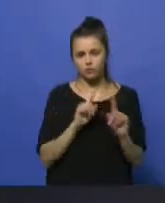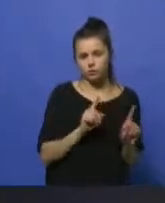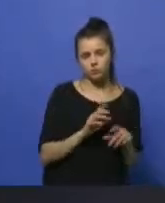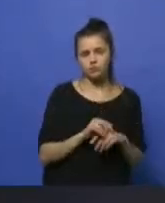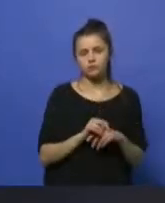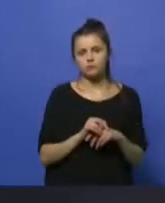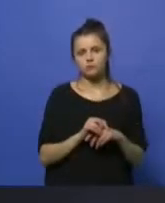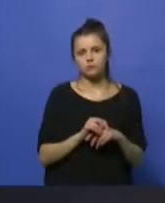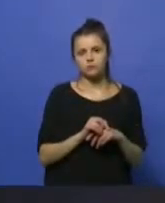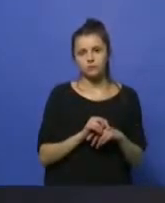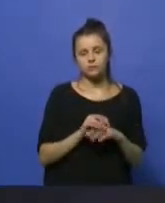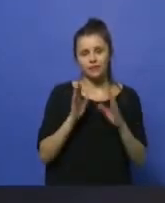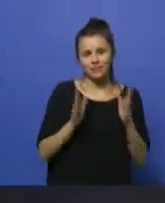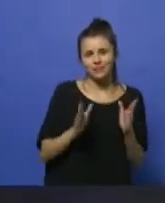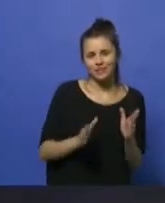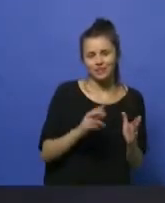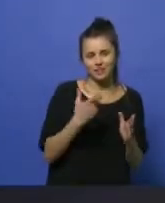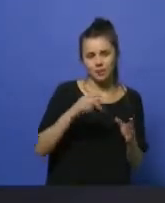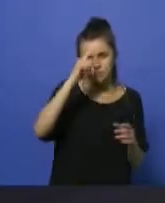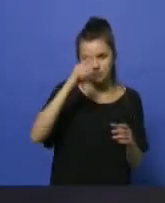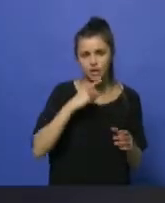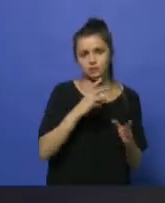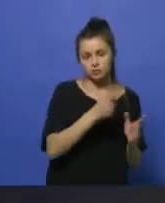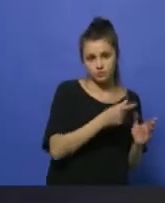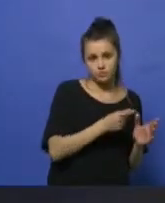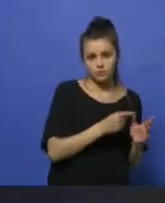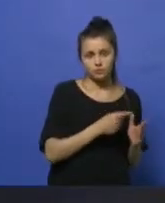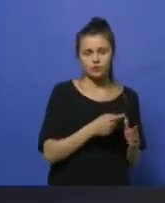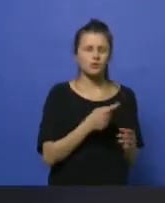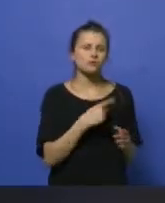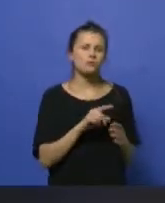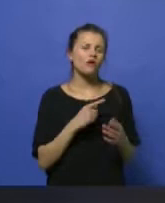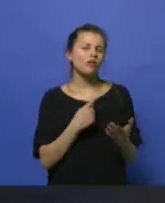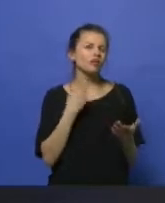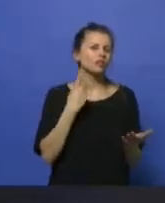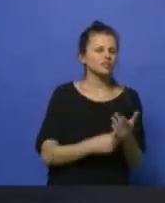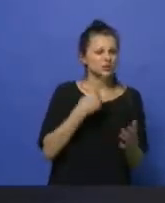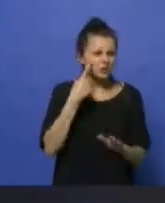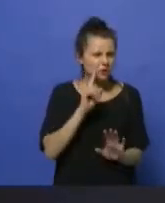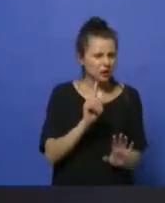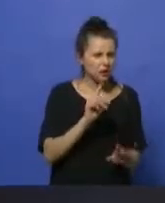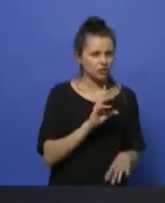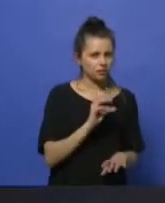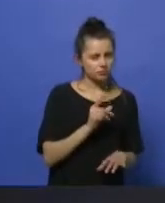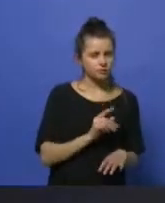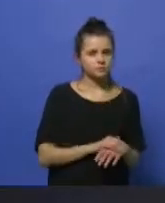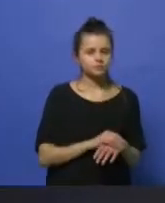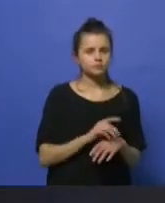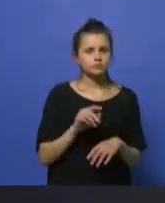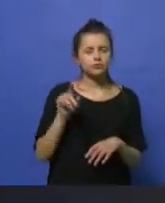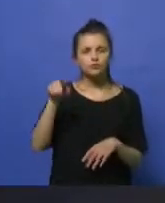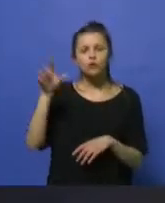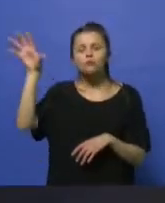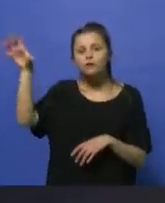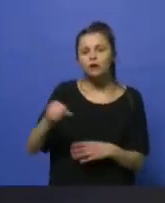espera un último trimestre complicado en lo comercial. Es una decisión extraña. Sí. Recordemos que lo que se cobraba era, si vos traías un celular,